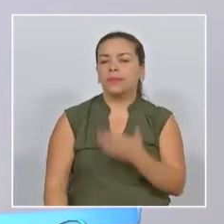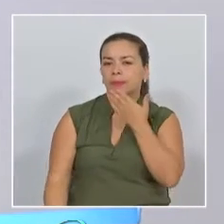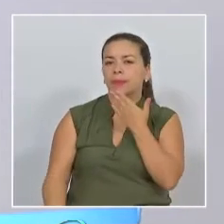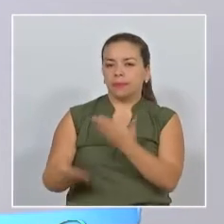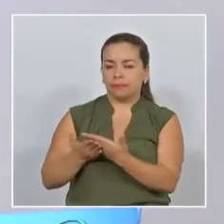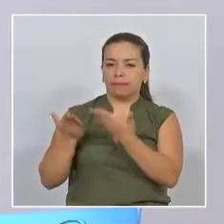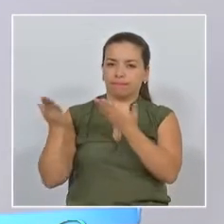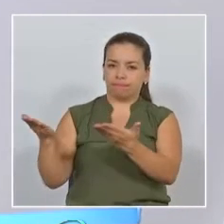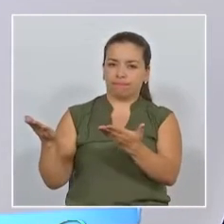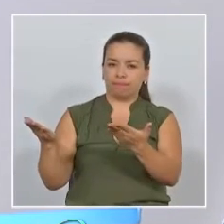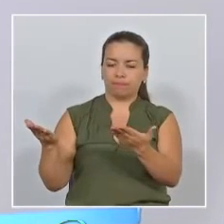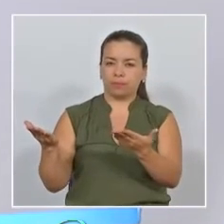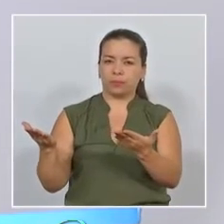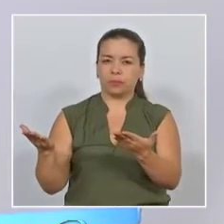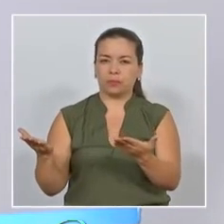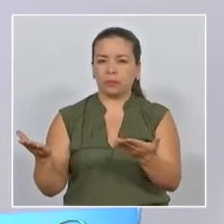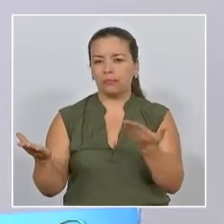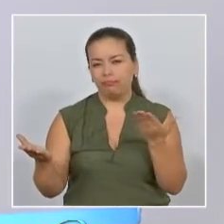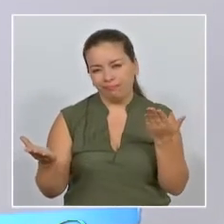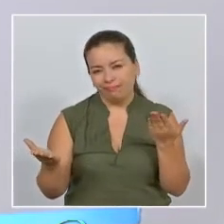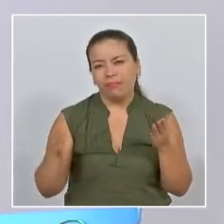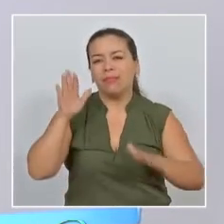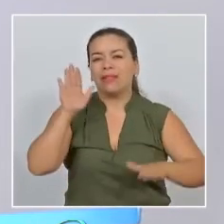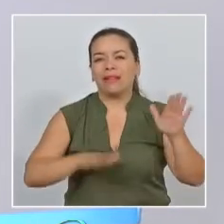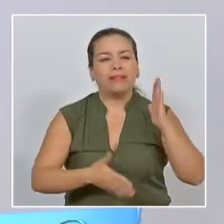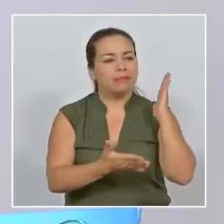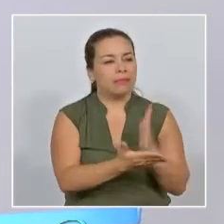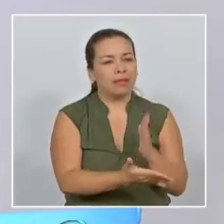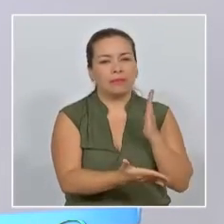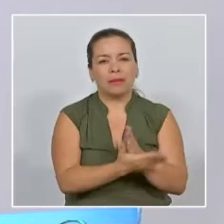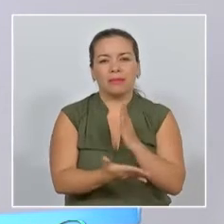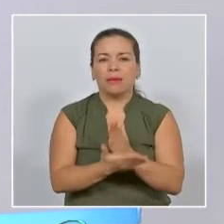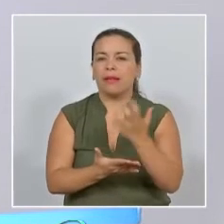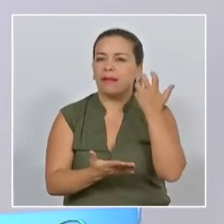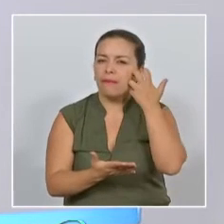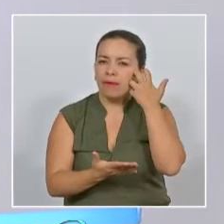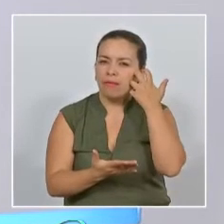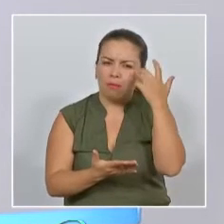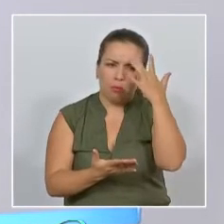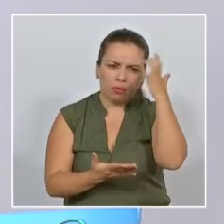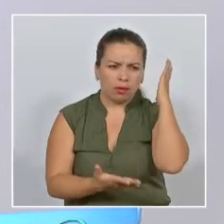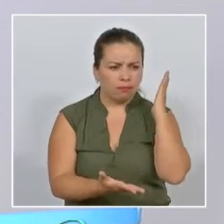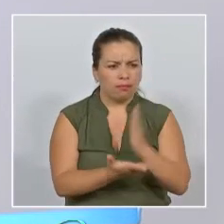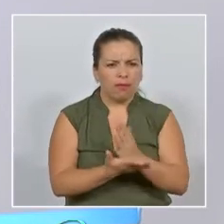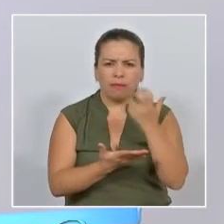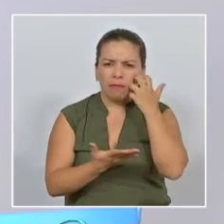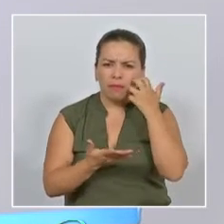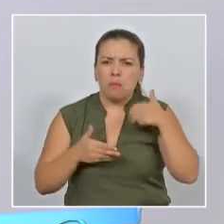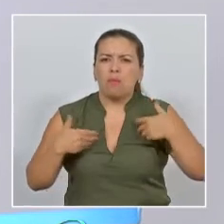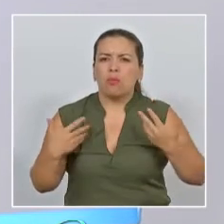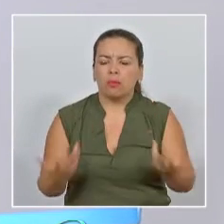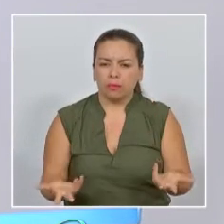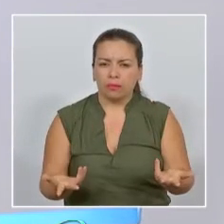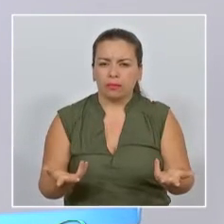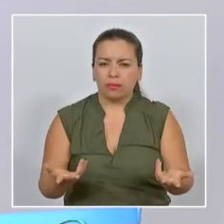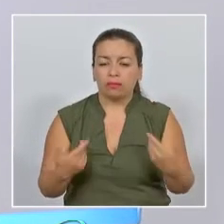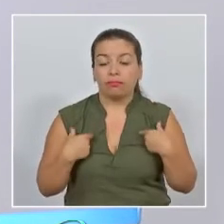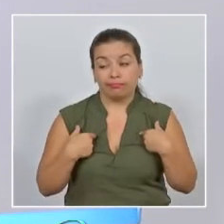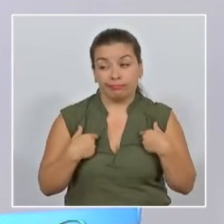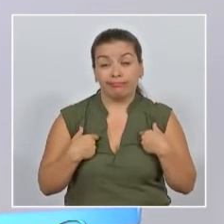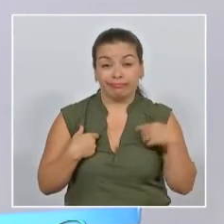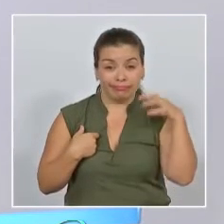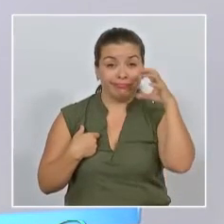gracias. Mire, a veces aparecen enfermedades y uno tiene que entender es por qué se presentan estas enfermedades.